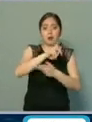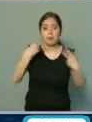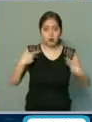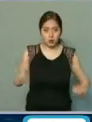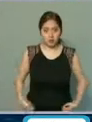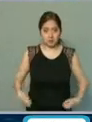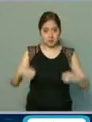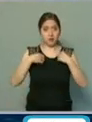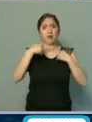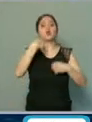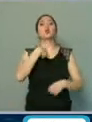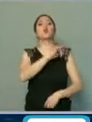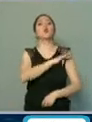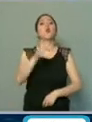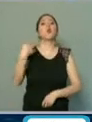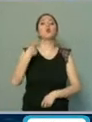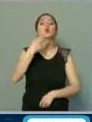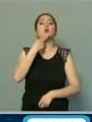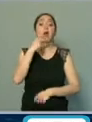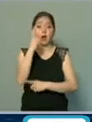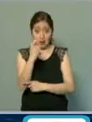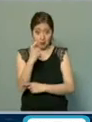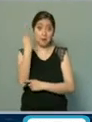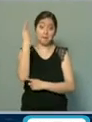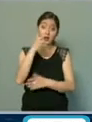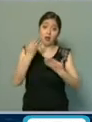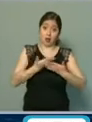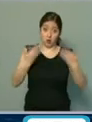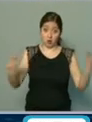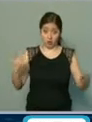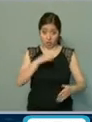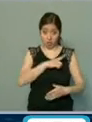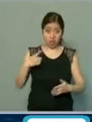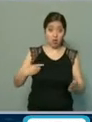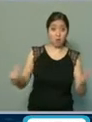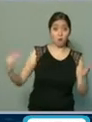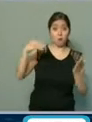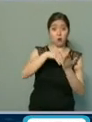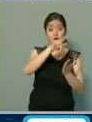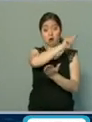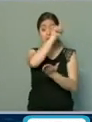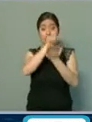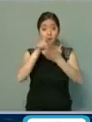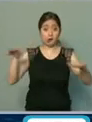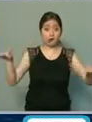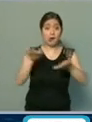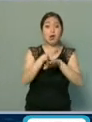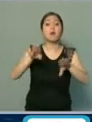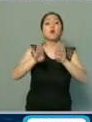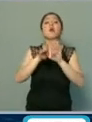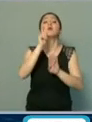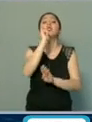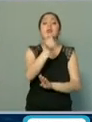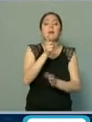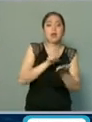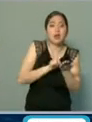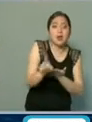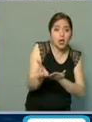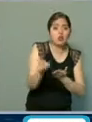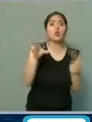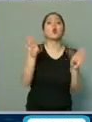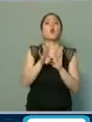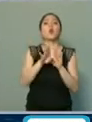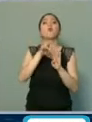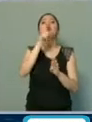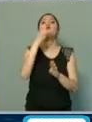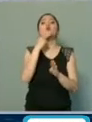tener armas. Pero ahora lo que hay un cambio y sobre todo un cambio en cómo se percibe este derecho es la posesión de las